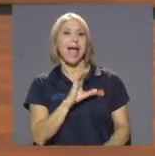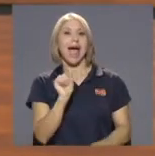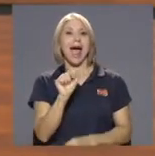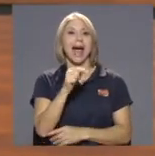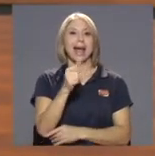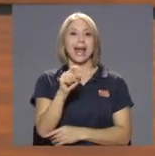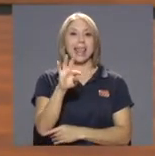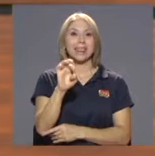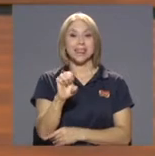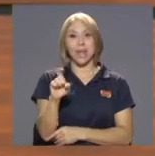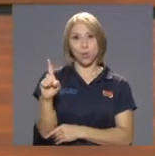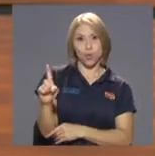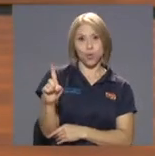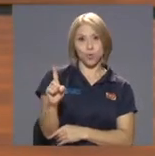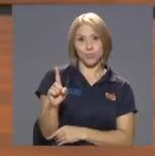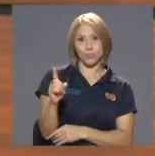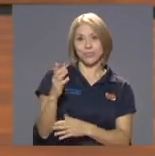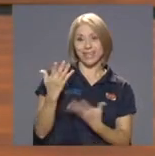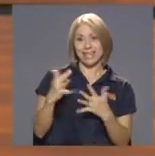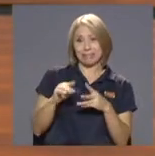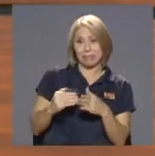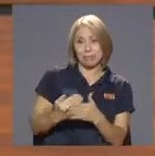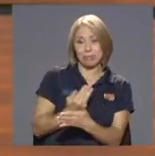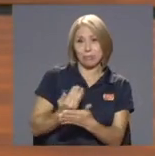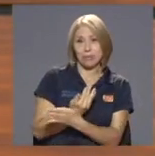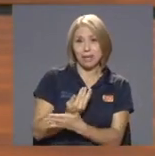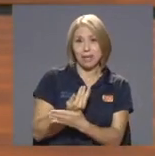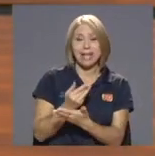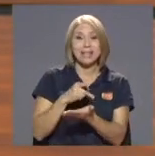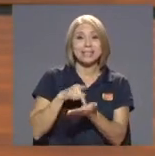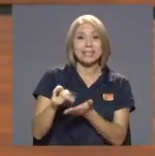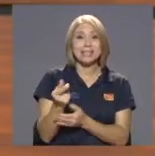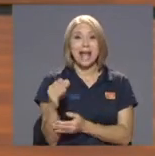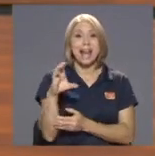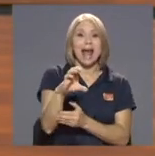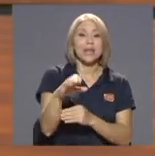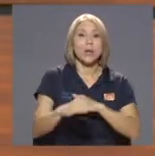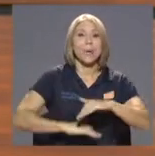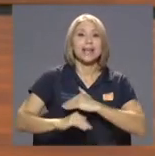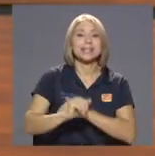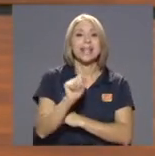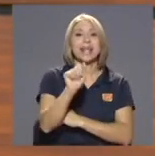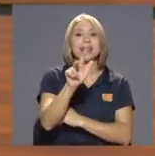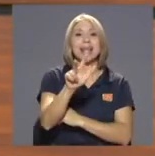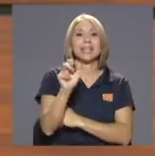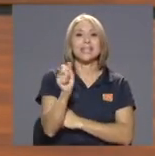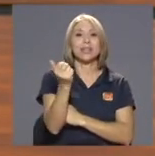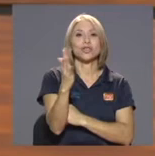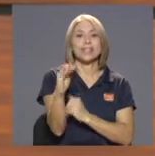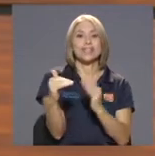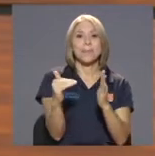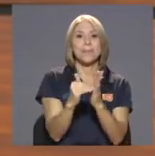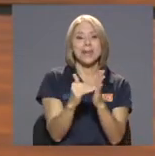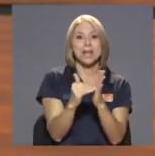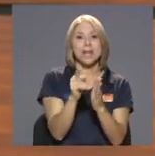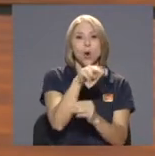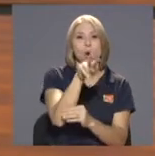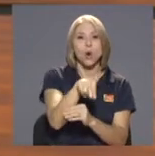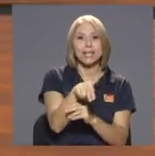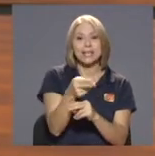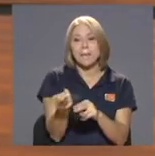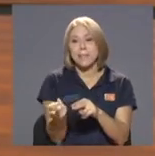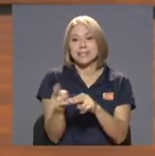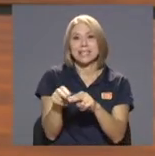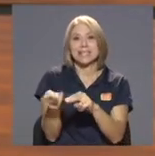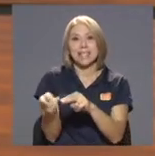llamamos nosotros recién salido de la academia, el base son como unos 315 mil colones más una serie de incentivos que se les agregan por las